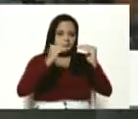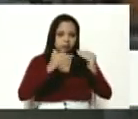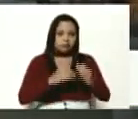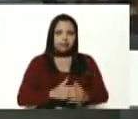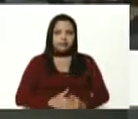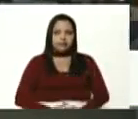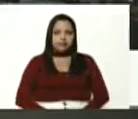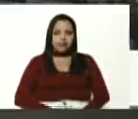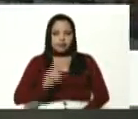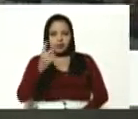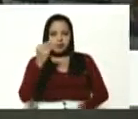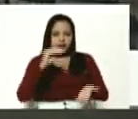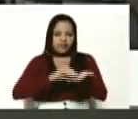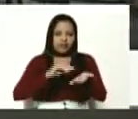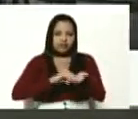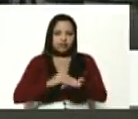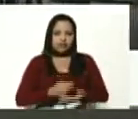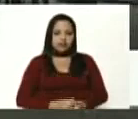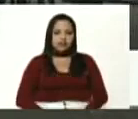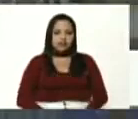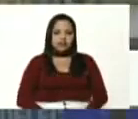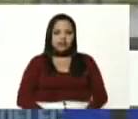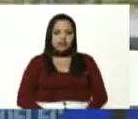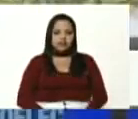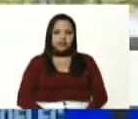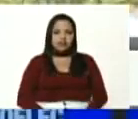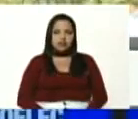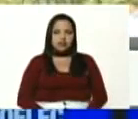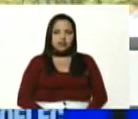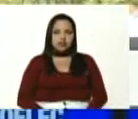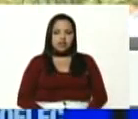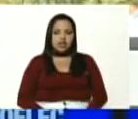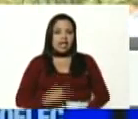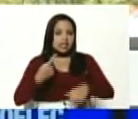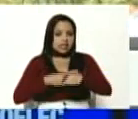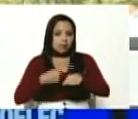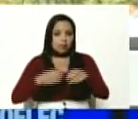por primera vez no me lo creo